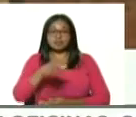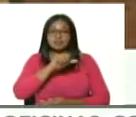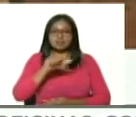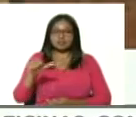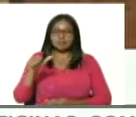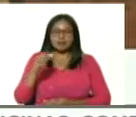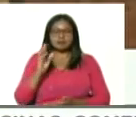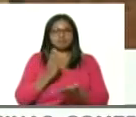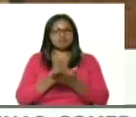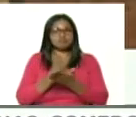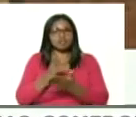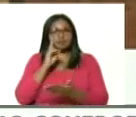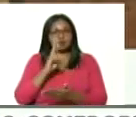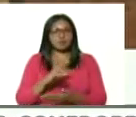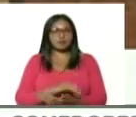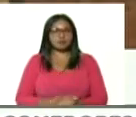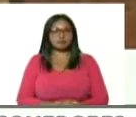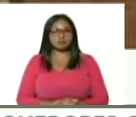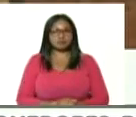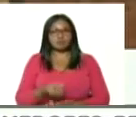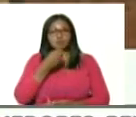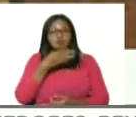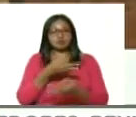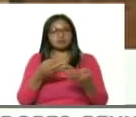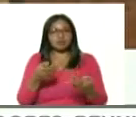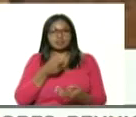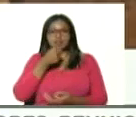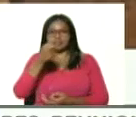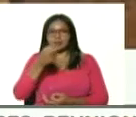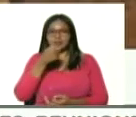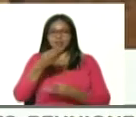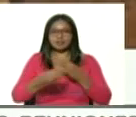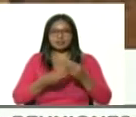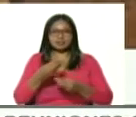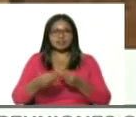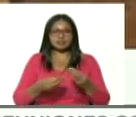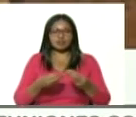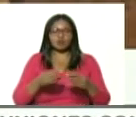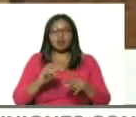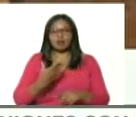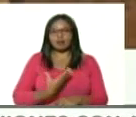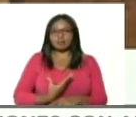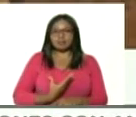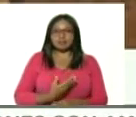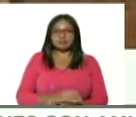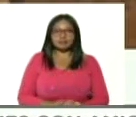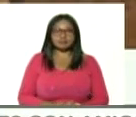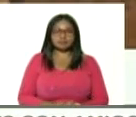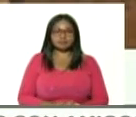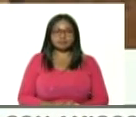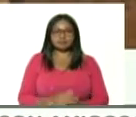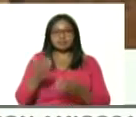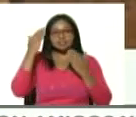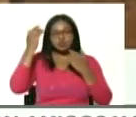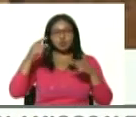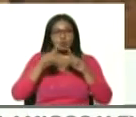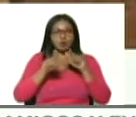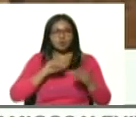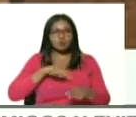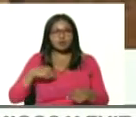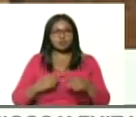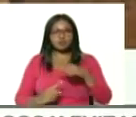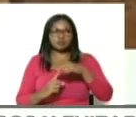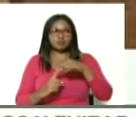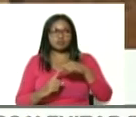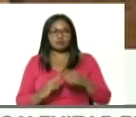Muy buena esa entrevista que hiciste con la alcaldesa de Sabaneta. mi saludo a nuestro tío,